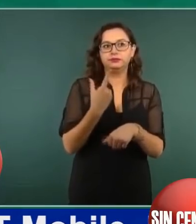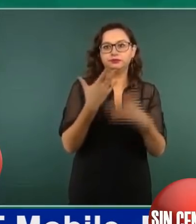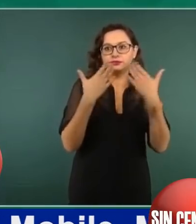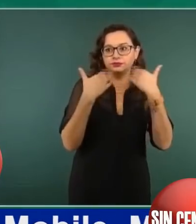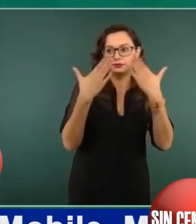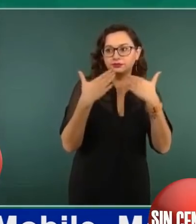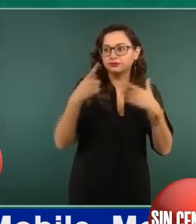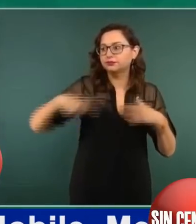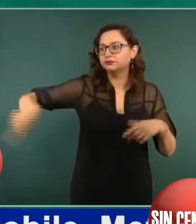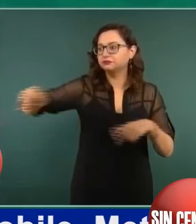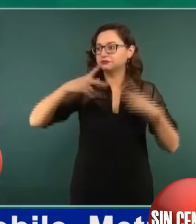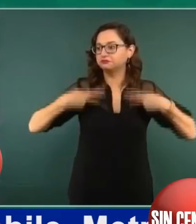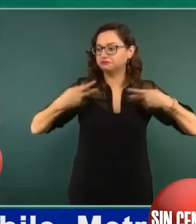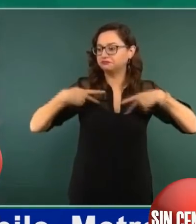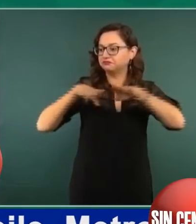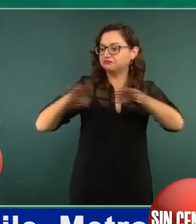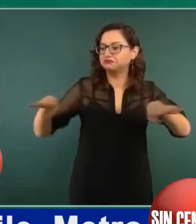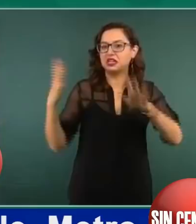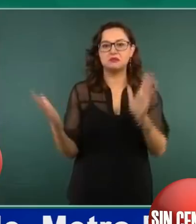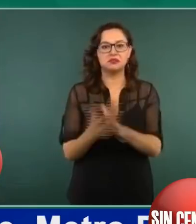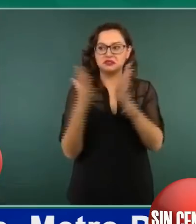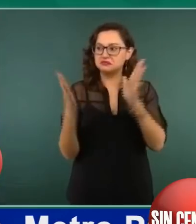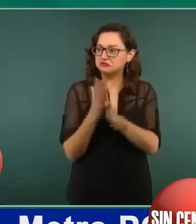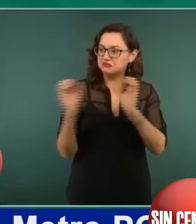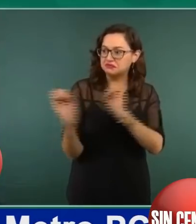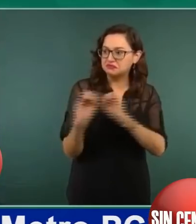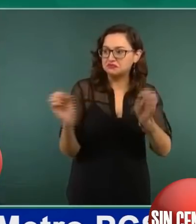pueblo pues no participa,